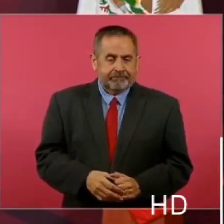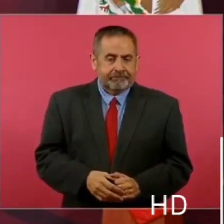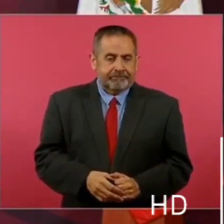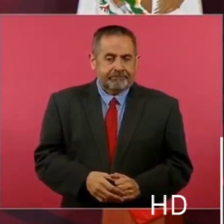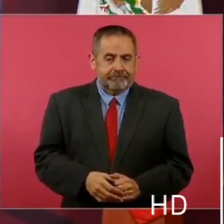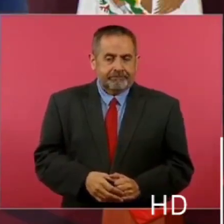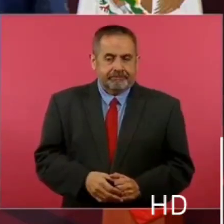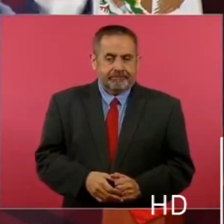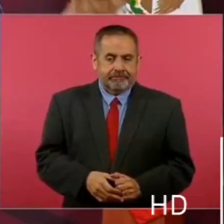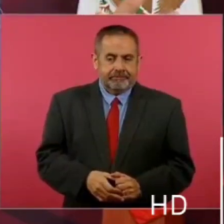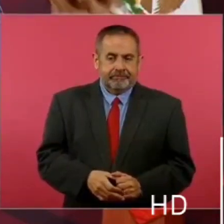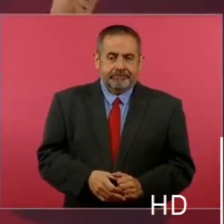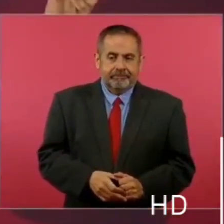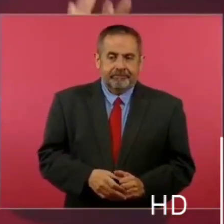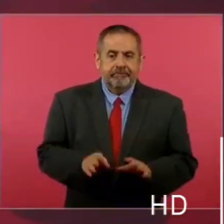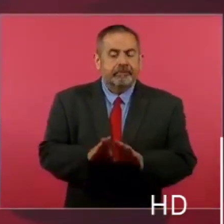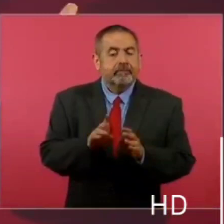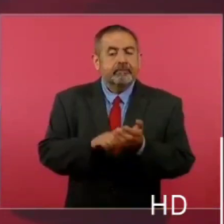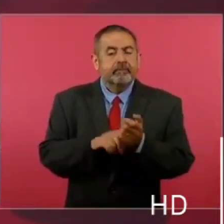¿Cómo hubiesen